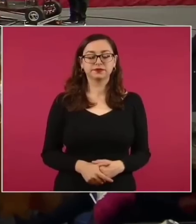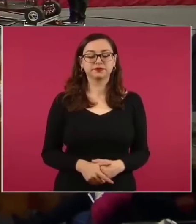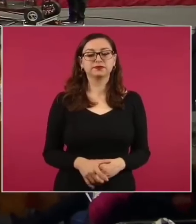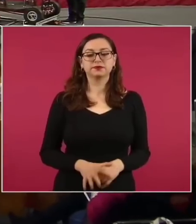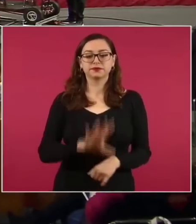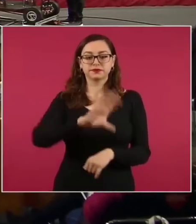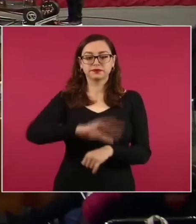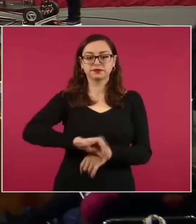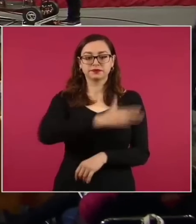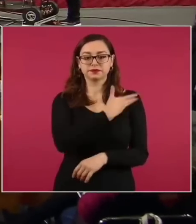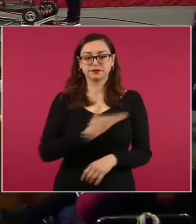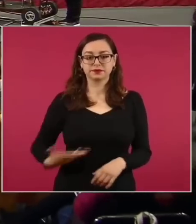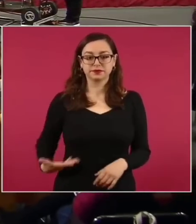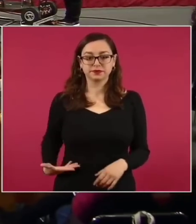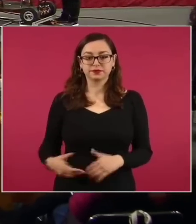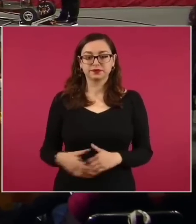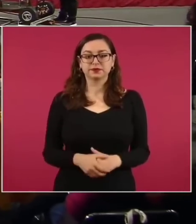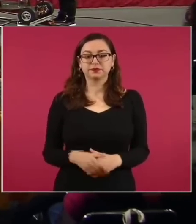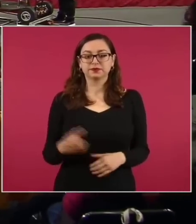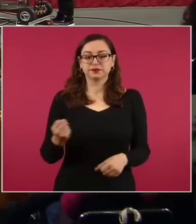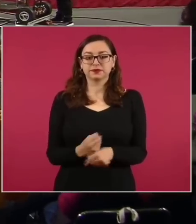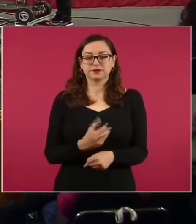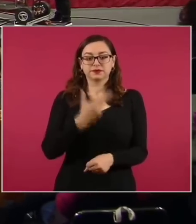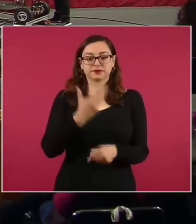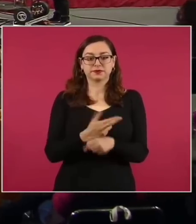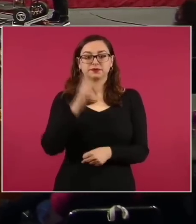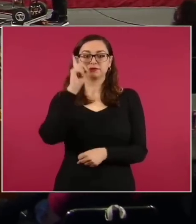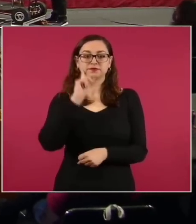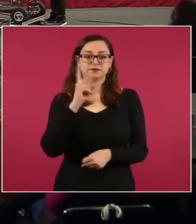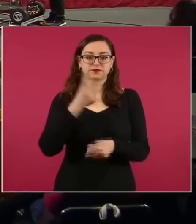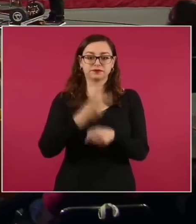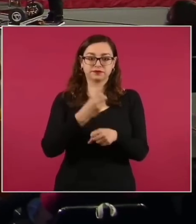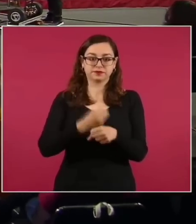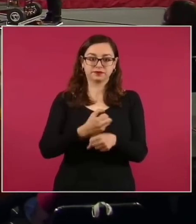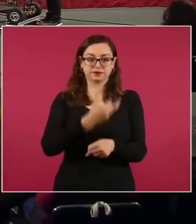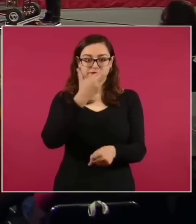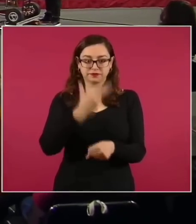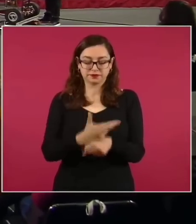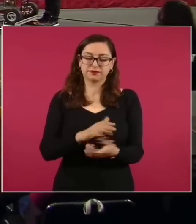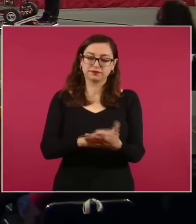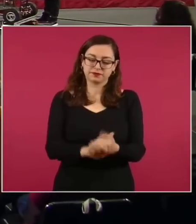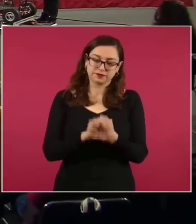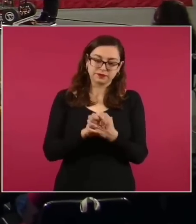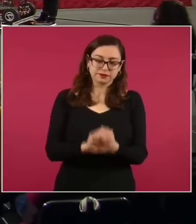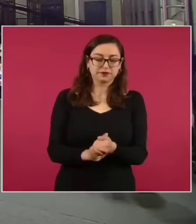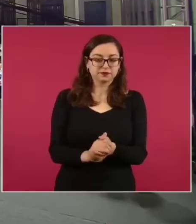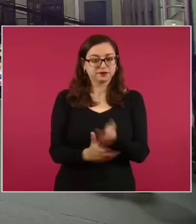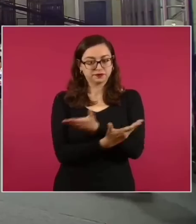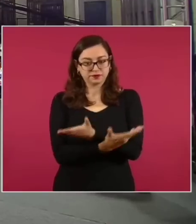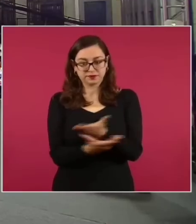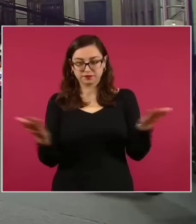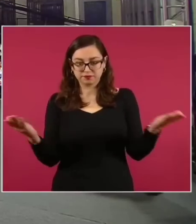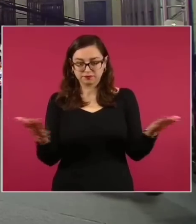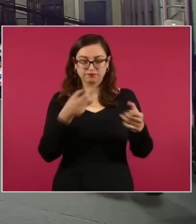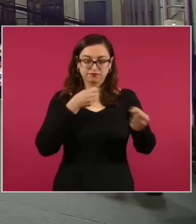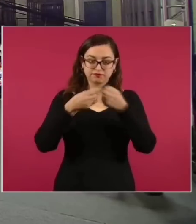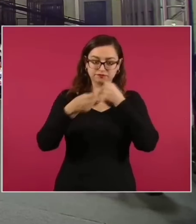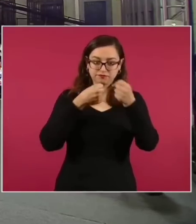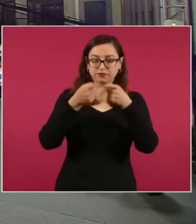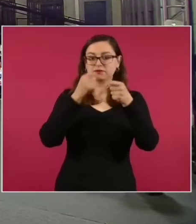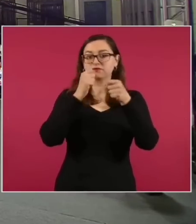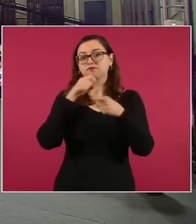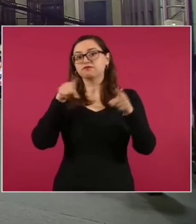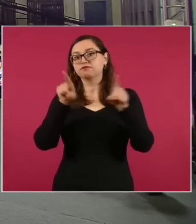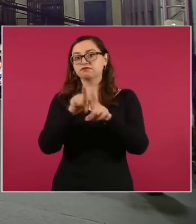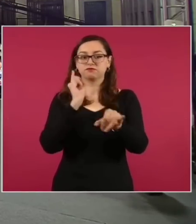permiso presidente saludo a la secretaria al subsecretario a los medios de comunicación y a quienes nos siguen a través de las redes